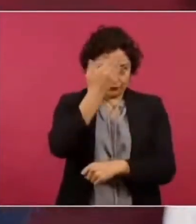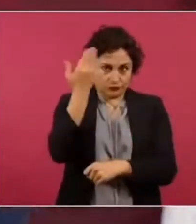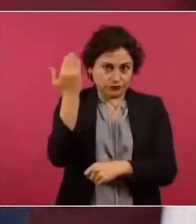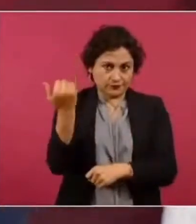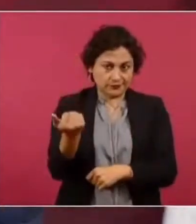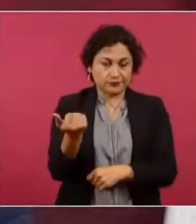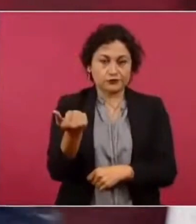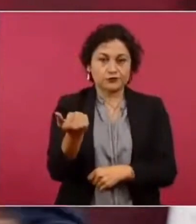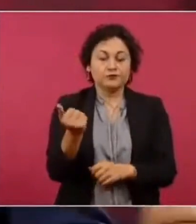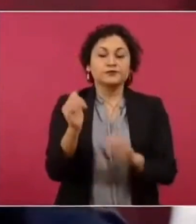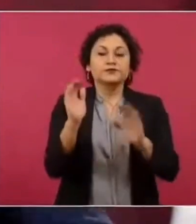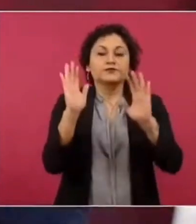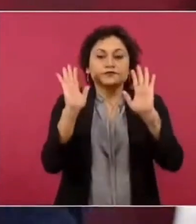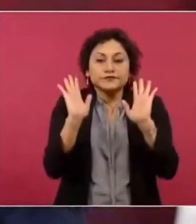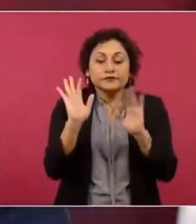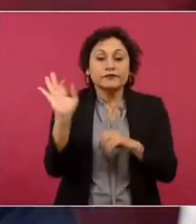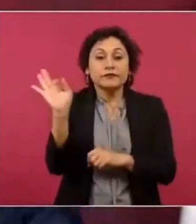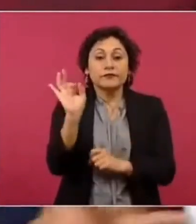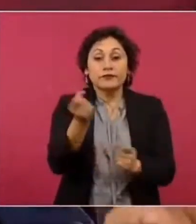ya